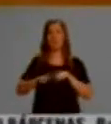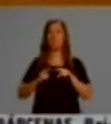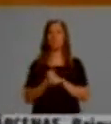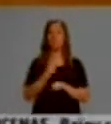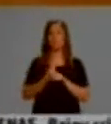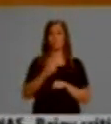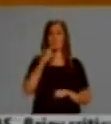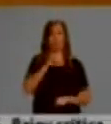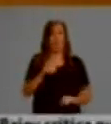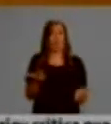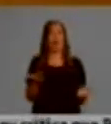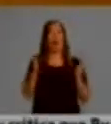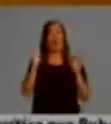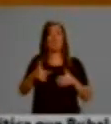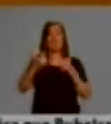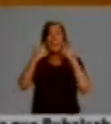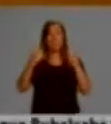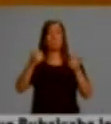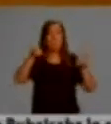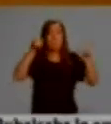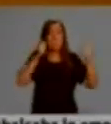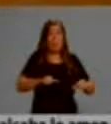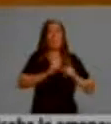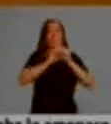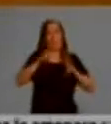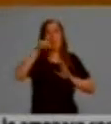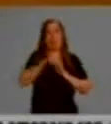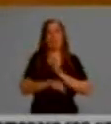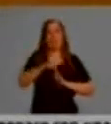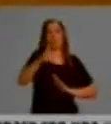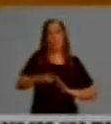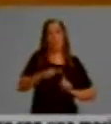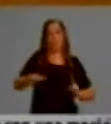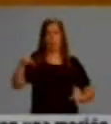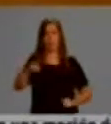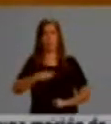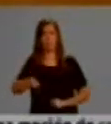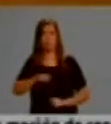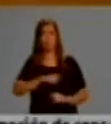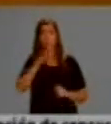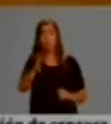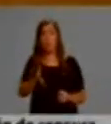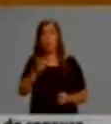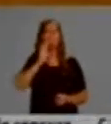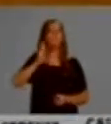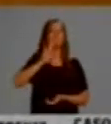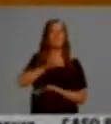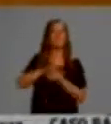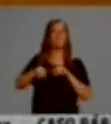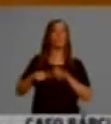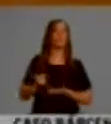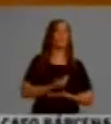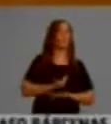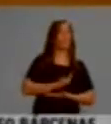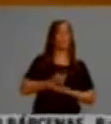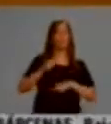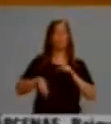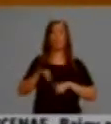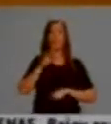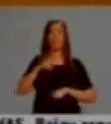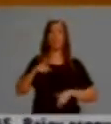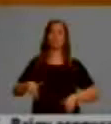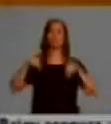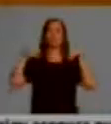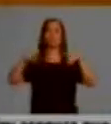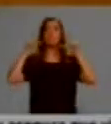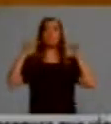productivo perverso que ha logrado que la crisis sea más profunda y duradera en España. La corrupción es el medio que usan los que no se presentan a